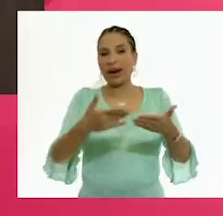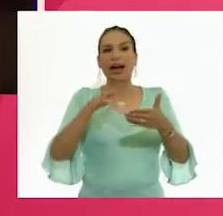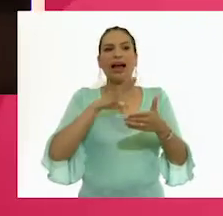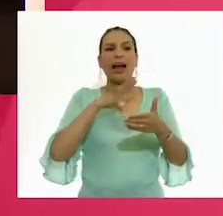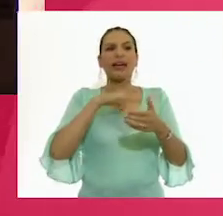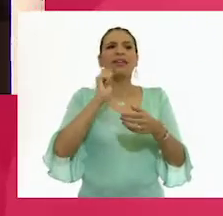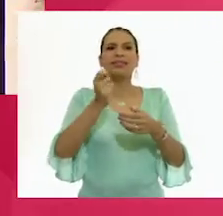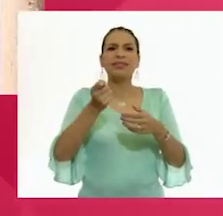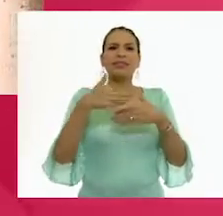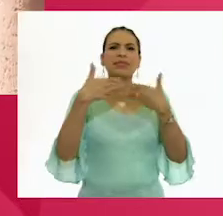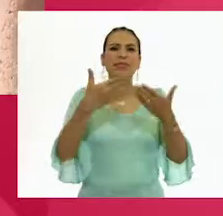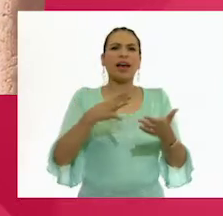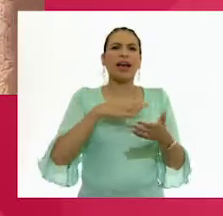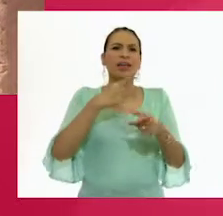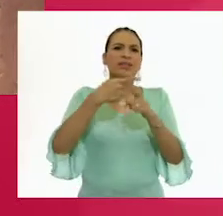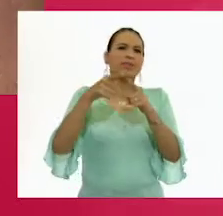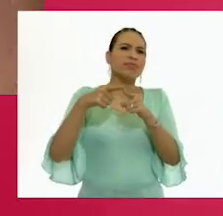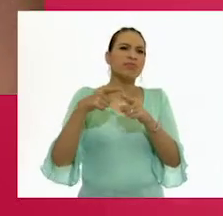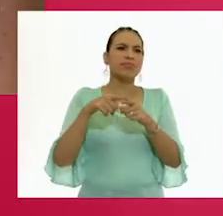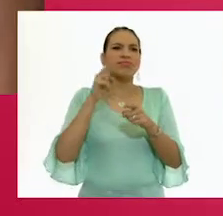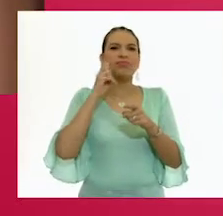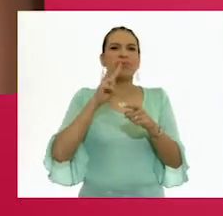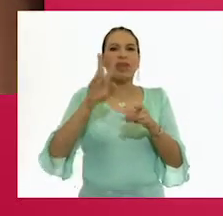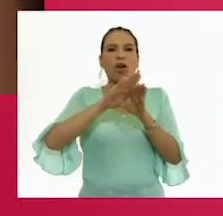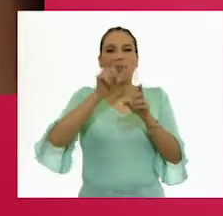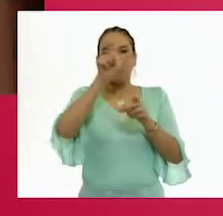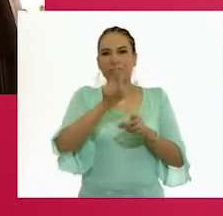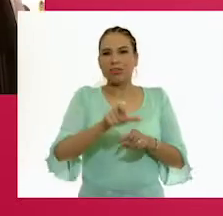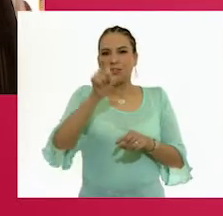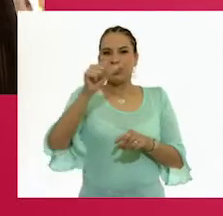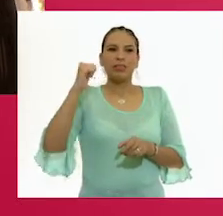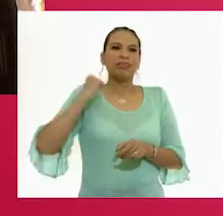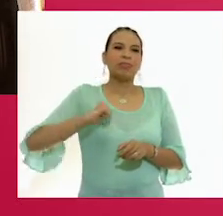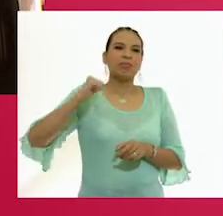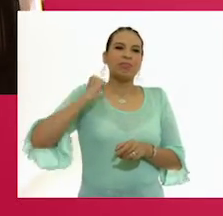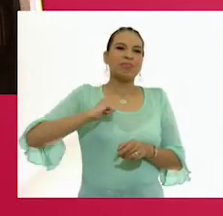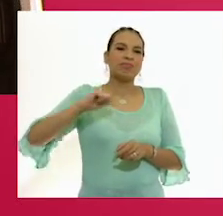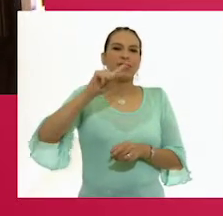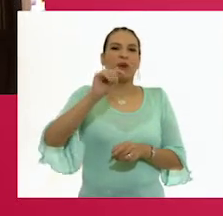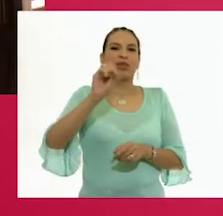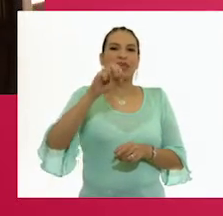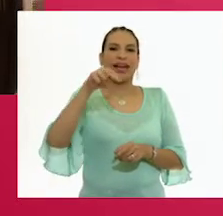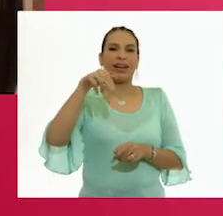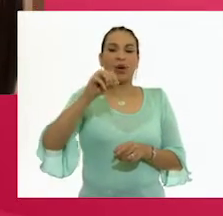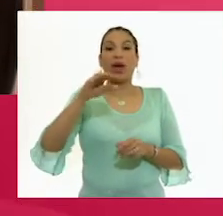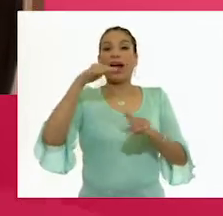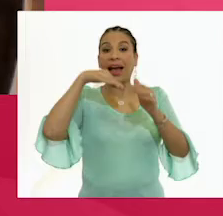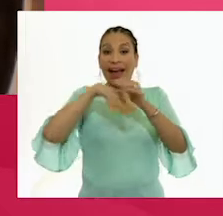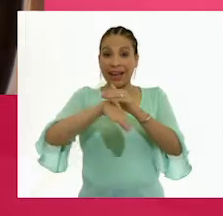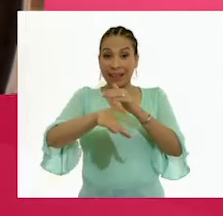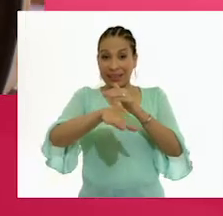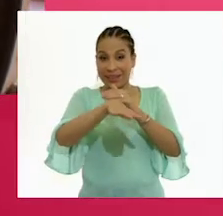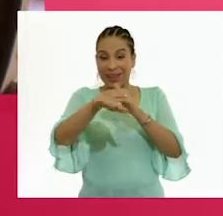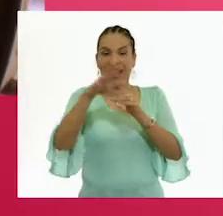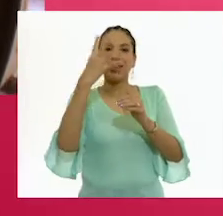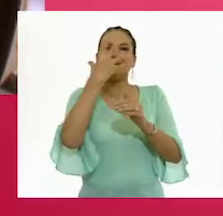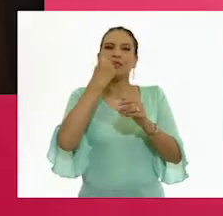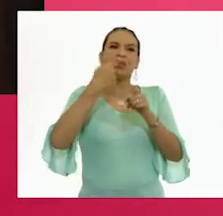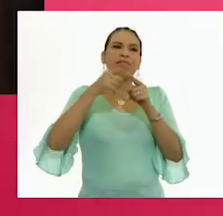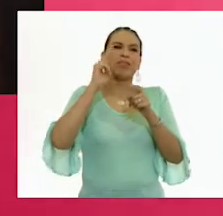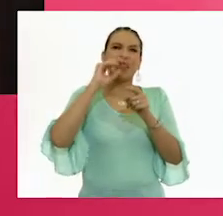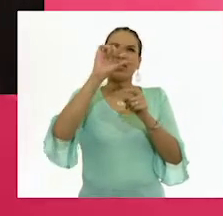está ornamentada por columnas de estilo toscano. En la parte interior vamos a ver que el pasillo interior hay una decoración en la